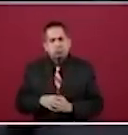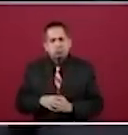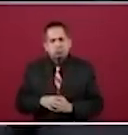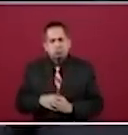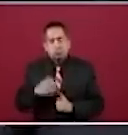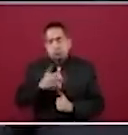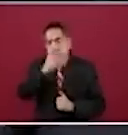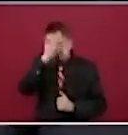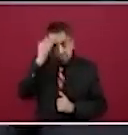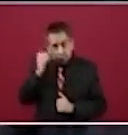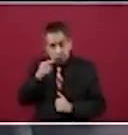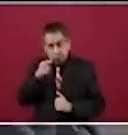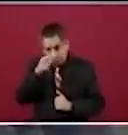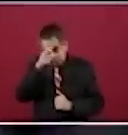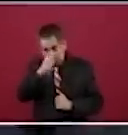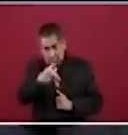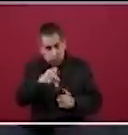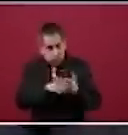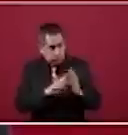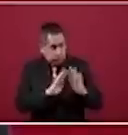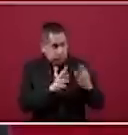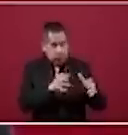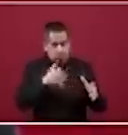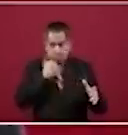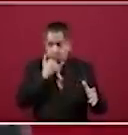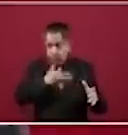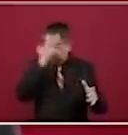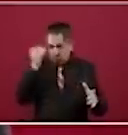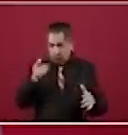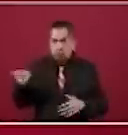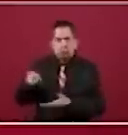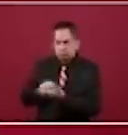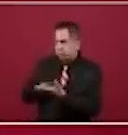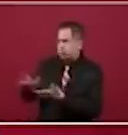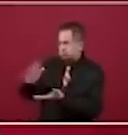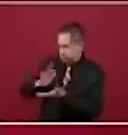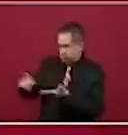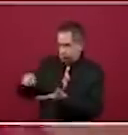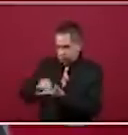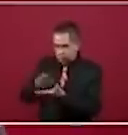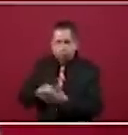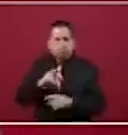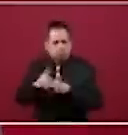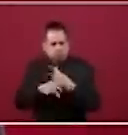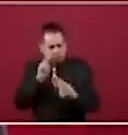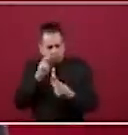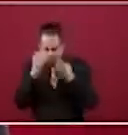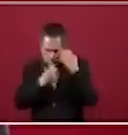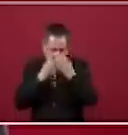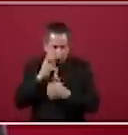no sabía de la existencia de este consejo, pero ahora ya nos enteramos y lo vamos a